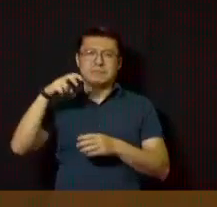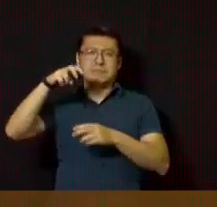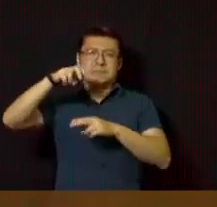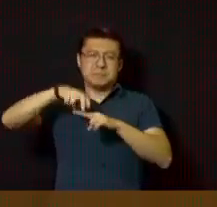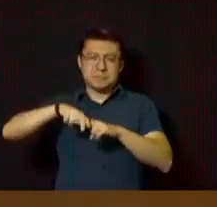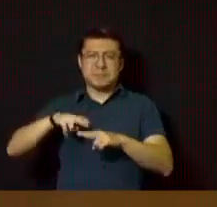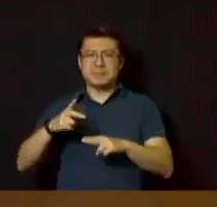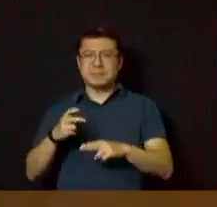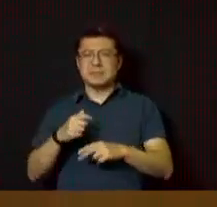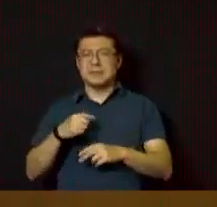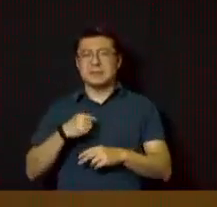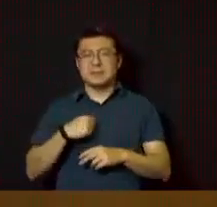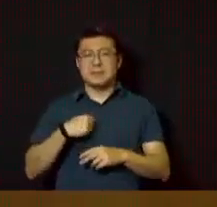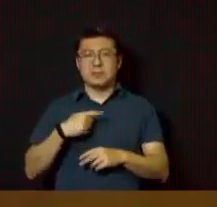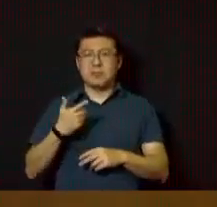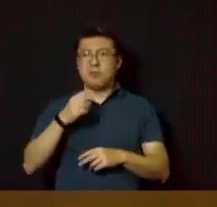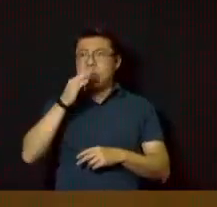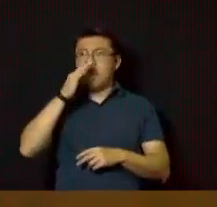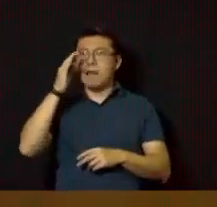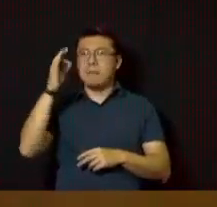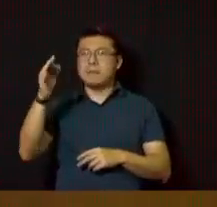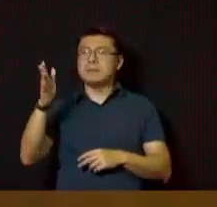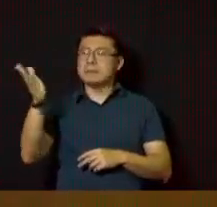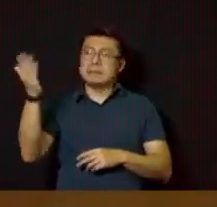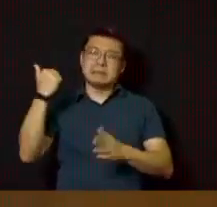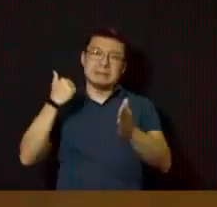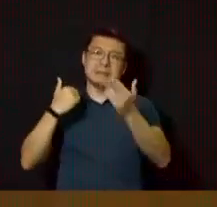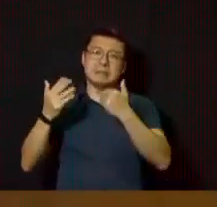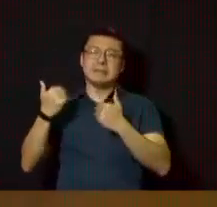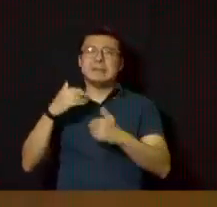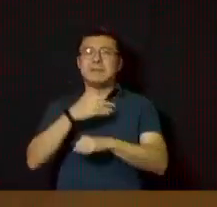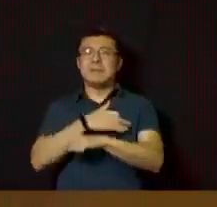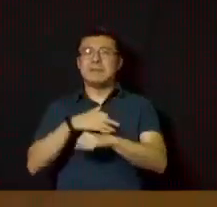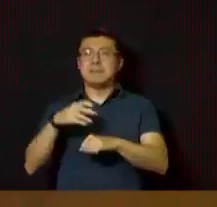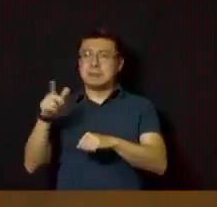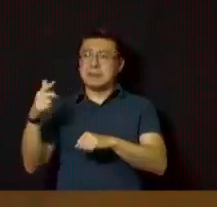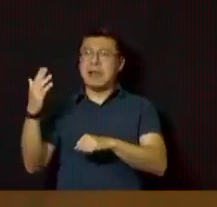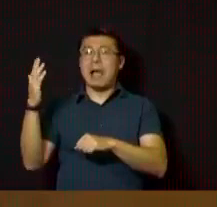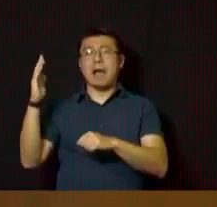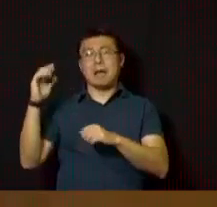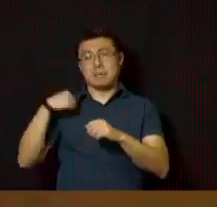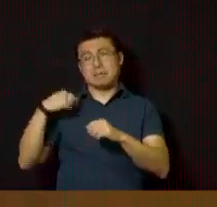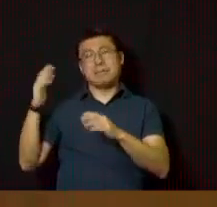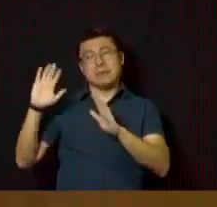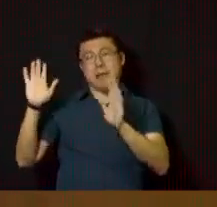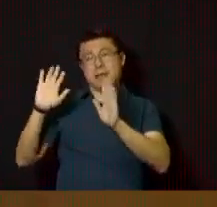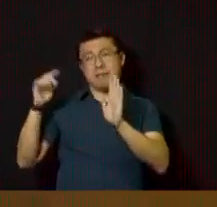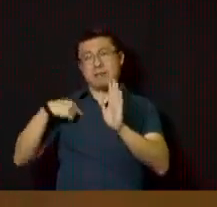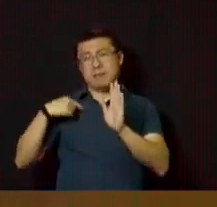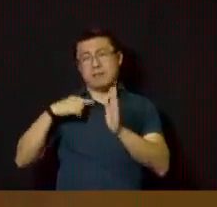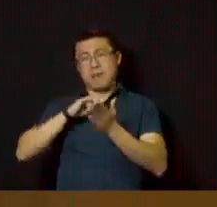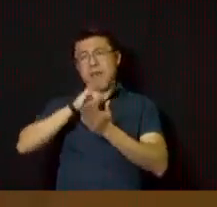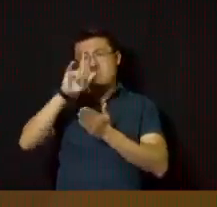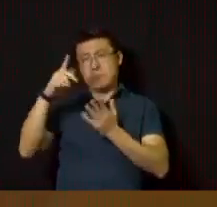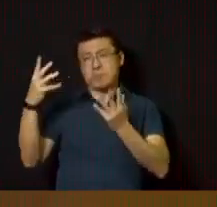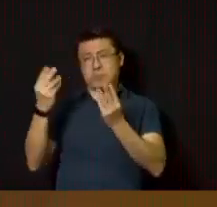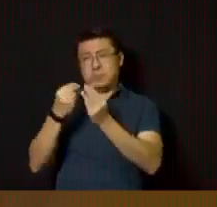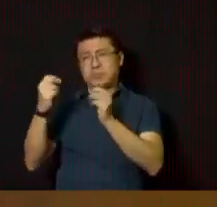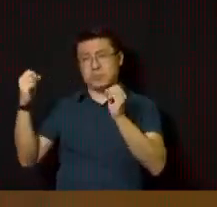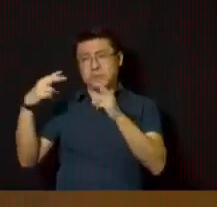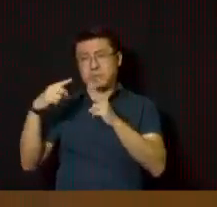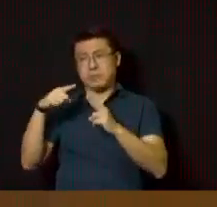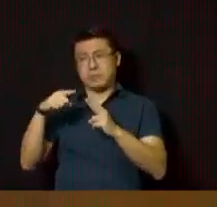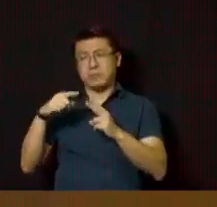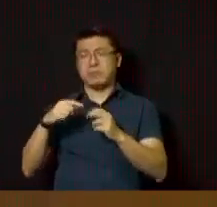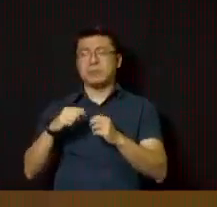pues avisé a toda mi familia que vaya a despedirme del aeropuerto. Yo esperé y prácticamente pues nadie fue